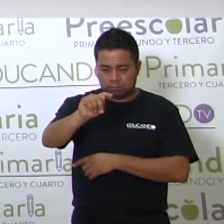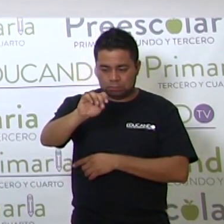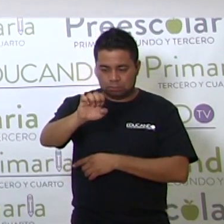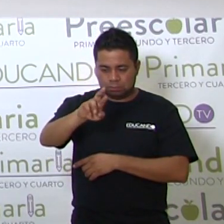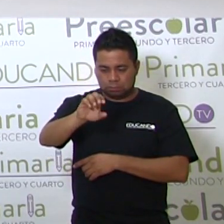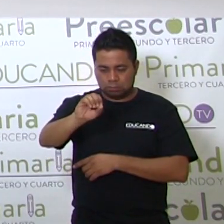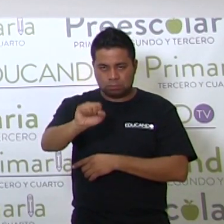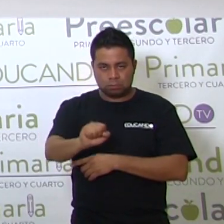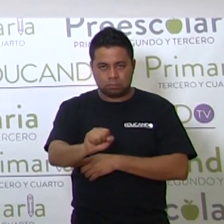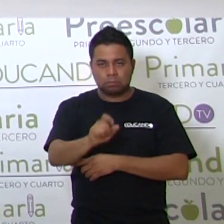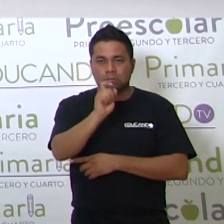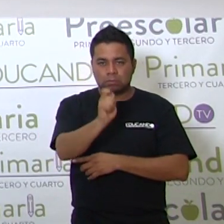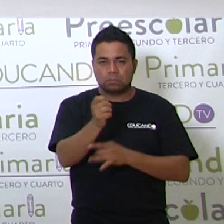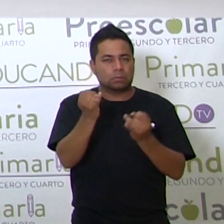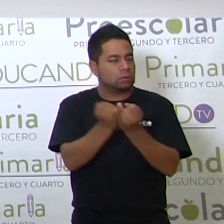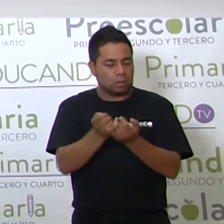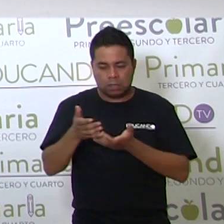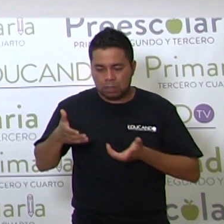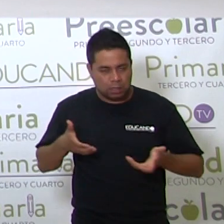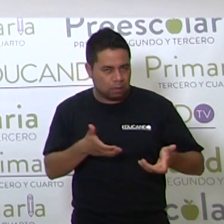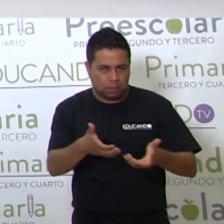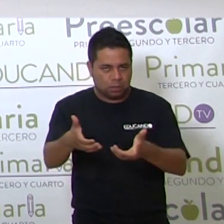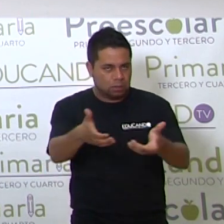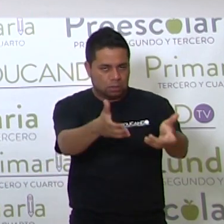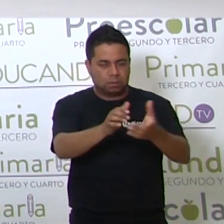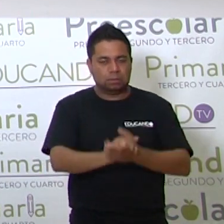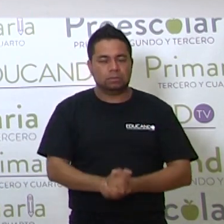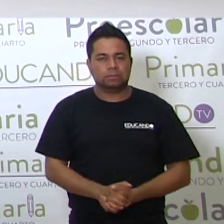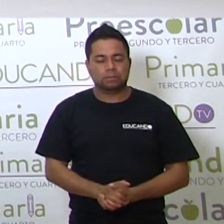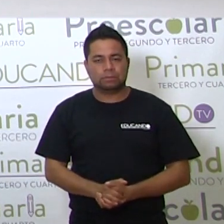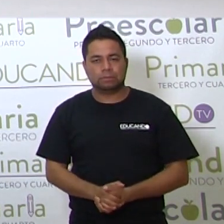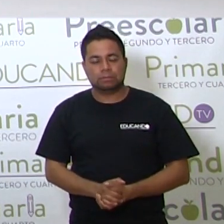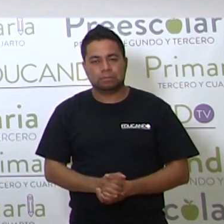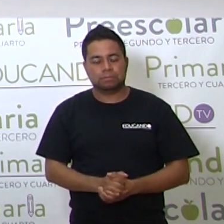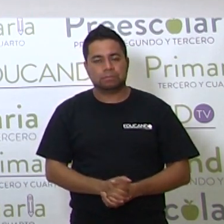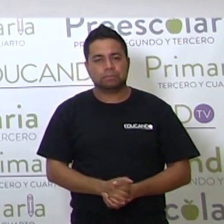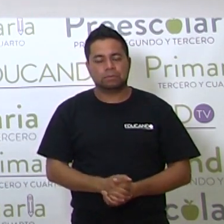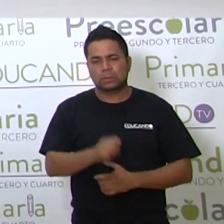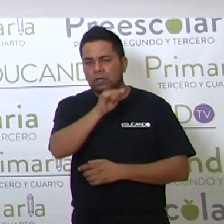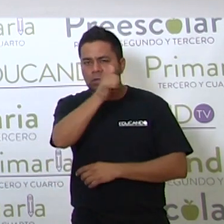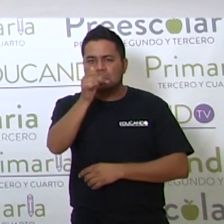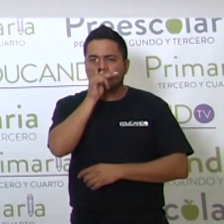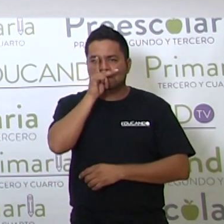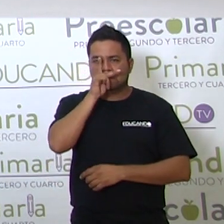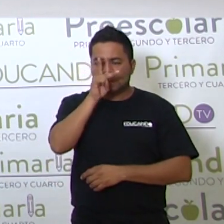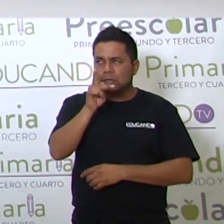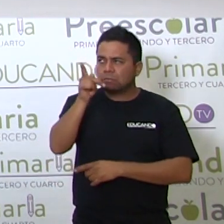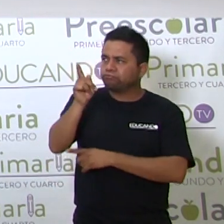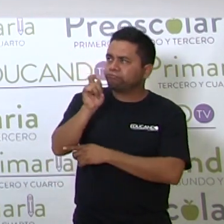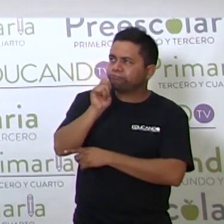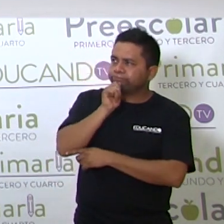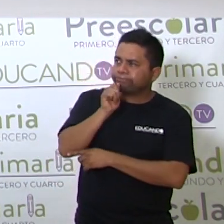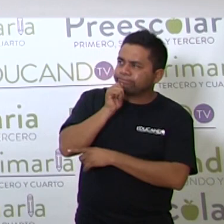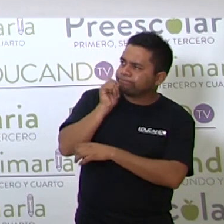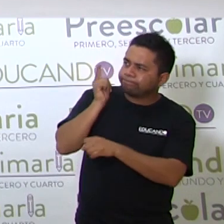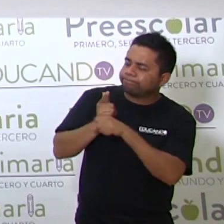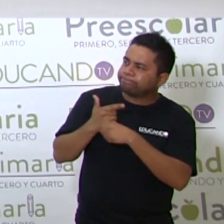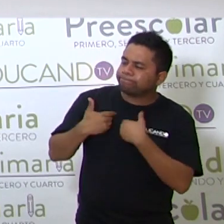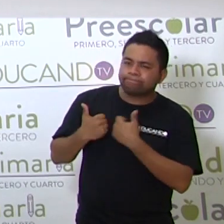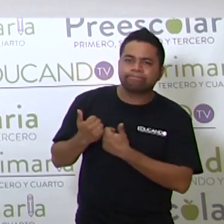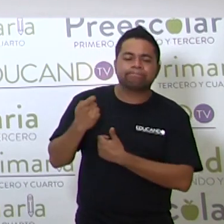es un sinónimo de caminos, por ejemplo, ¿no? Entonces, esos son otros caminos. ¿Qué otra palabra ustedes creen que no puedan